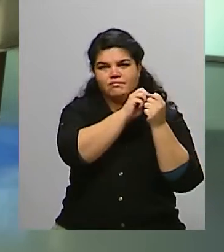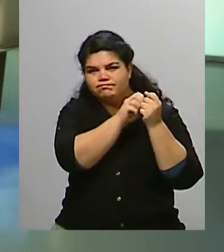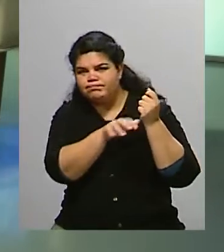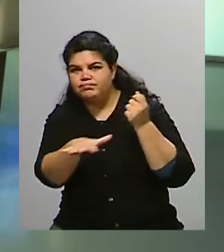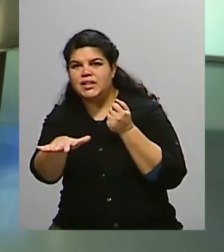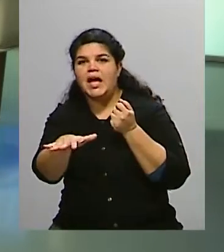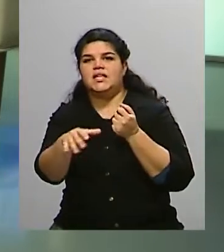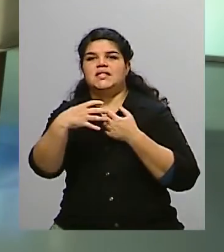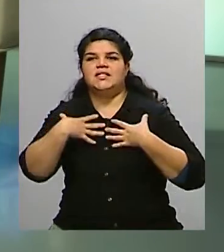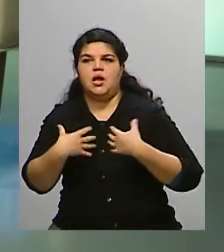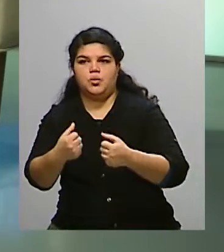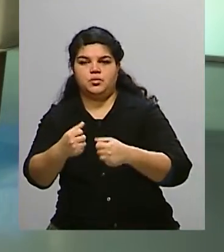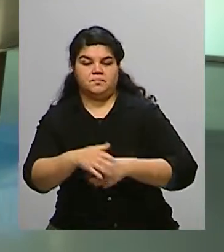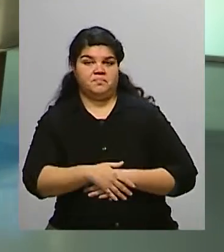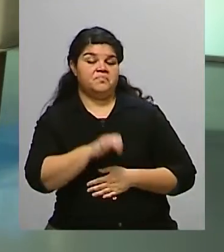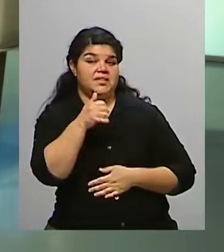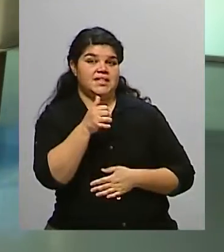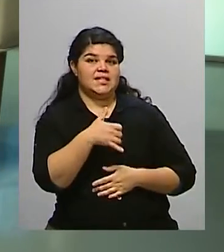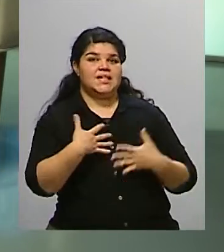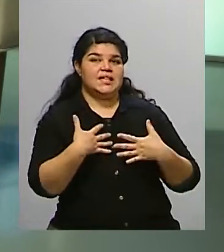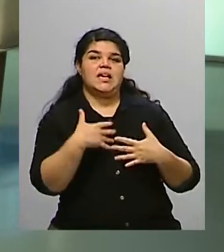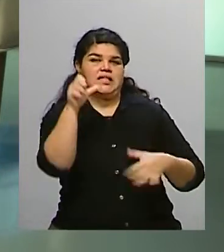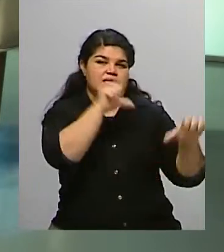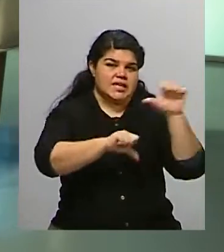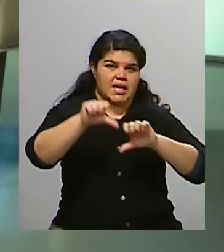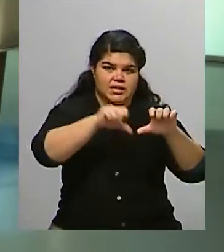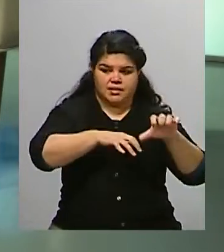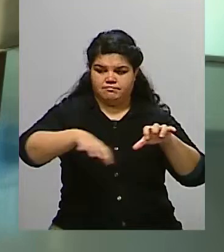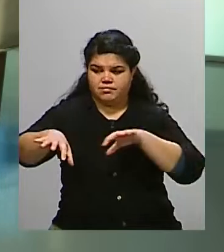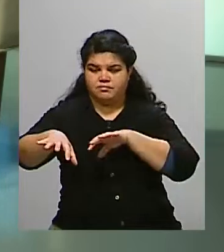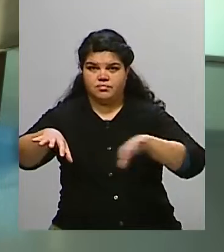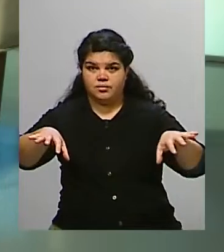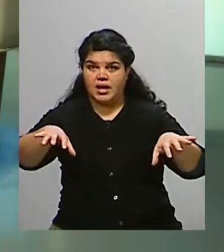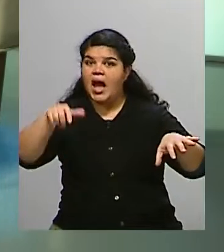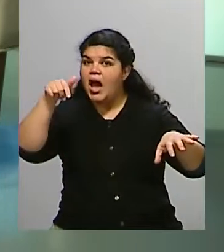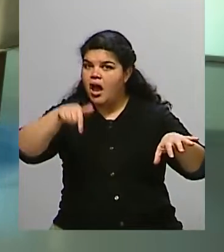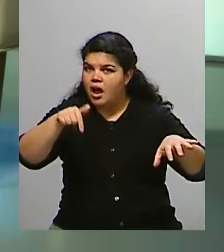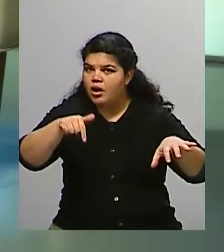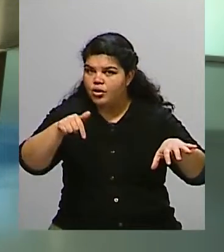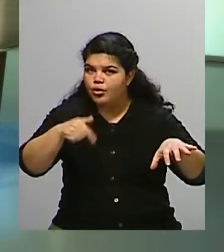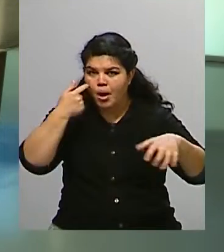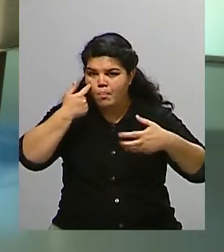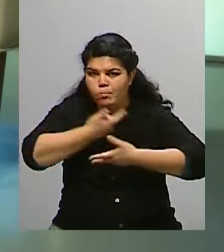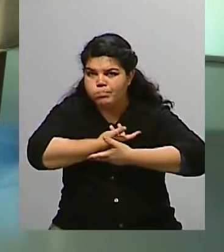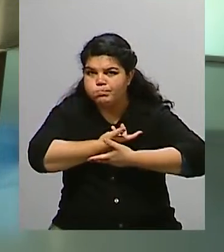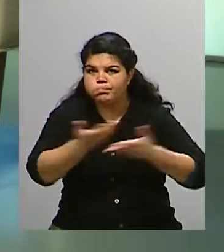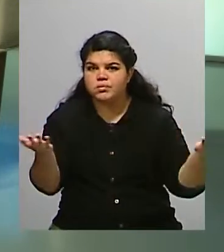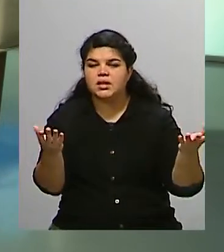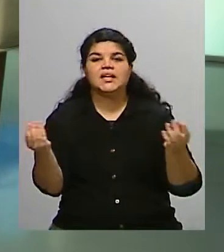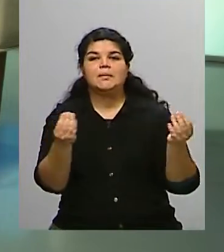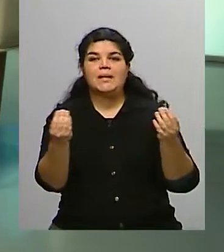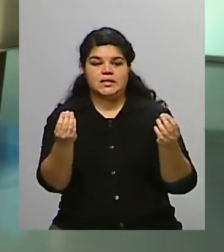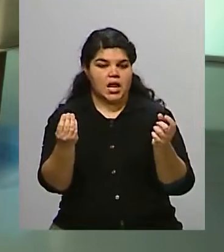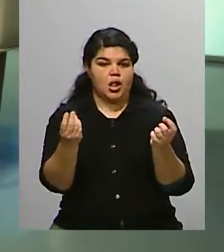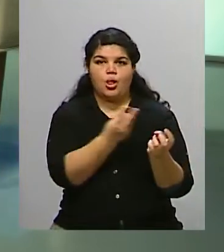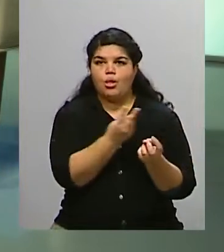en realidad como ciencias separadas existen hace mucho, ahora se ha visibilizado, como vos decías, la relación que existe entre